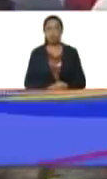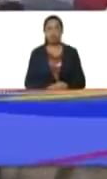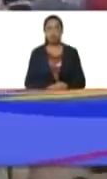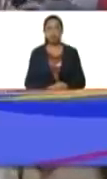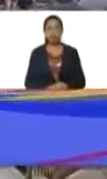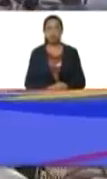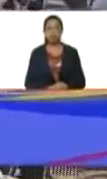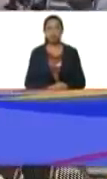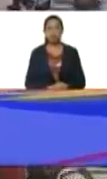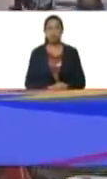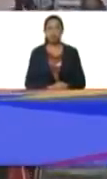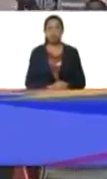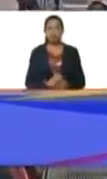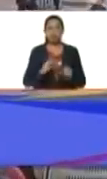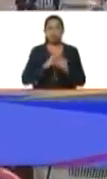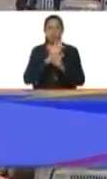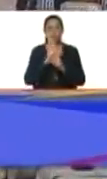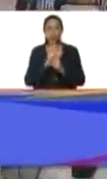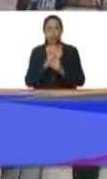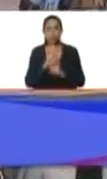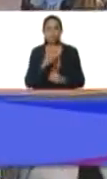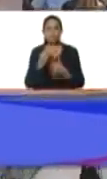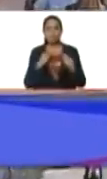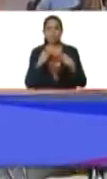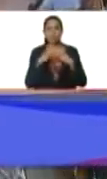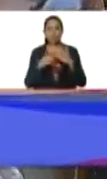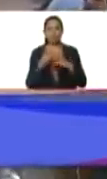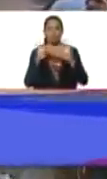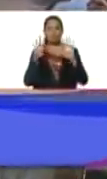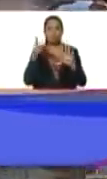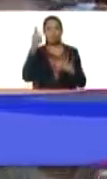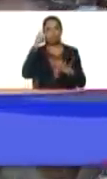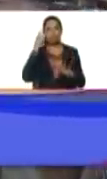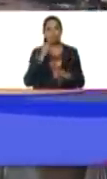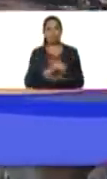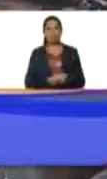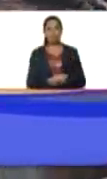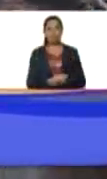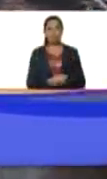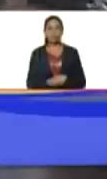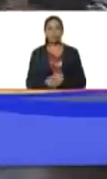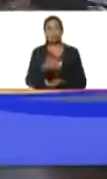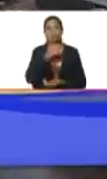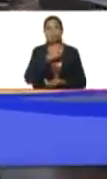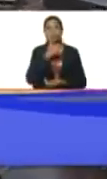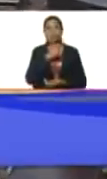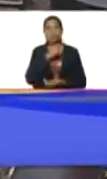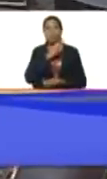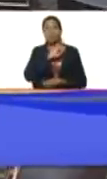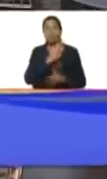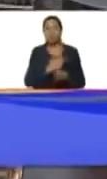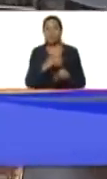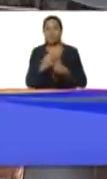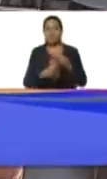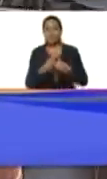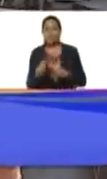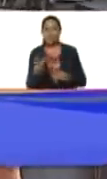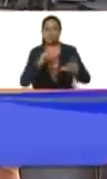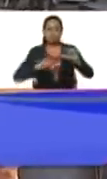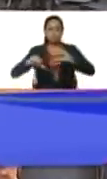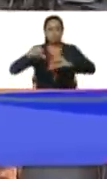Un microbio del coronavirus puede durar vivo hasta 9 días. Esa resistencia, compadre, eso lo hacen en laboratorio, mi